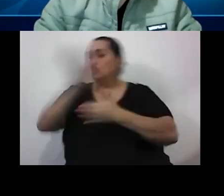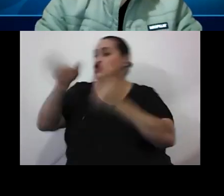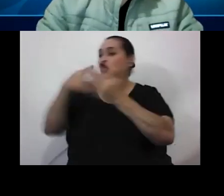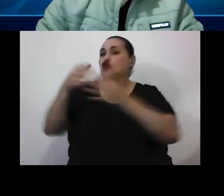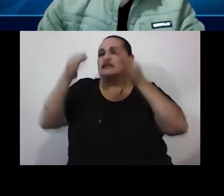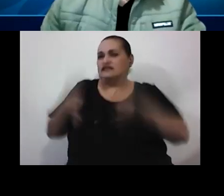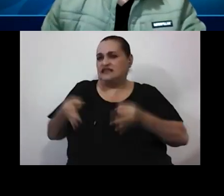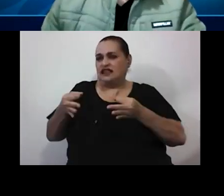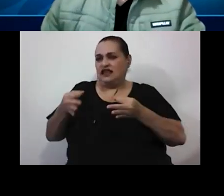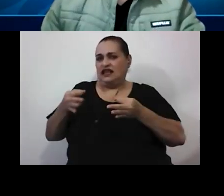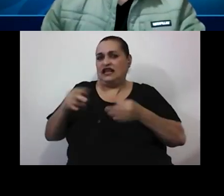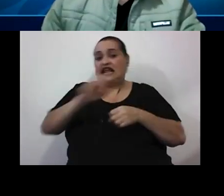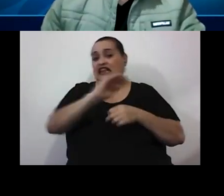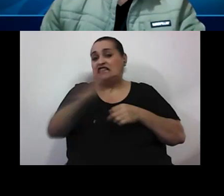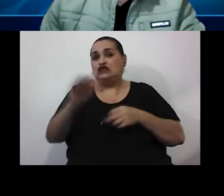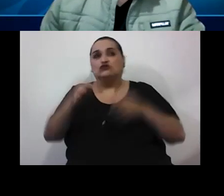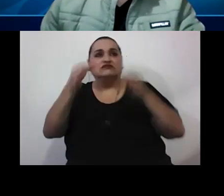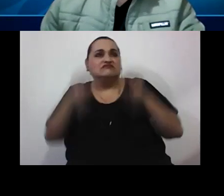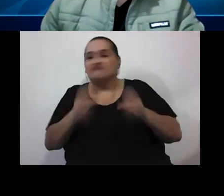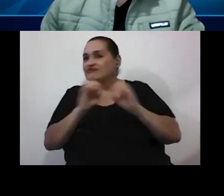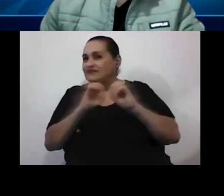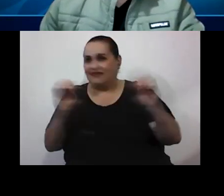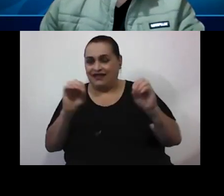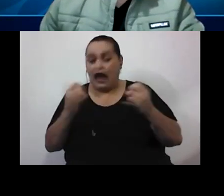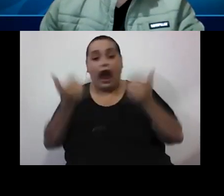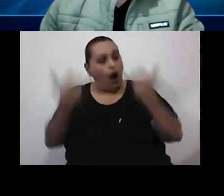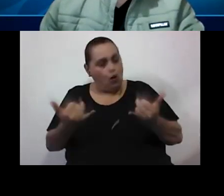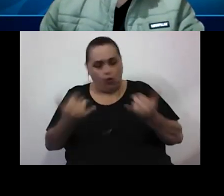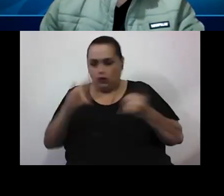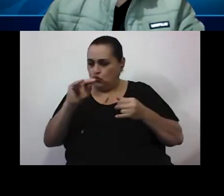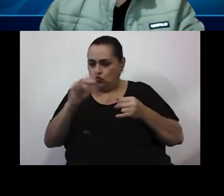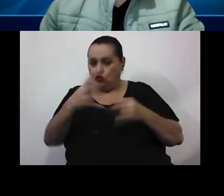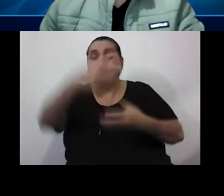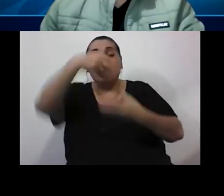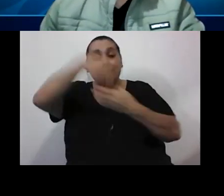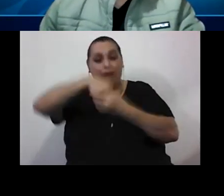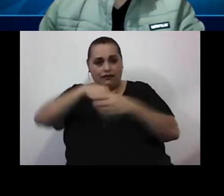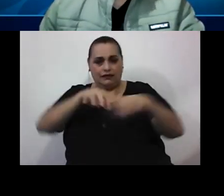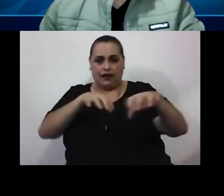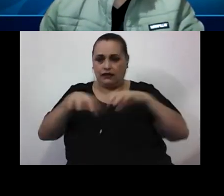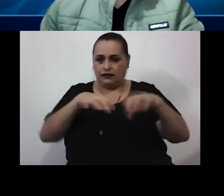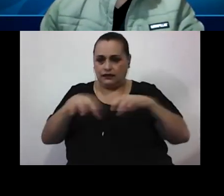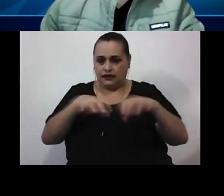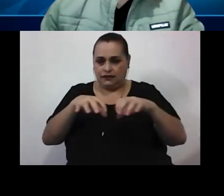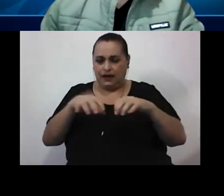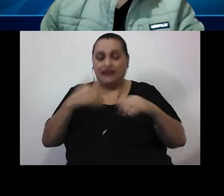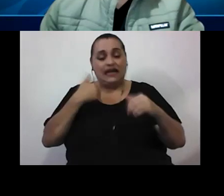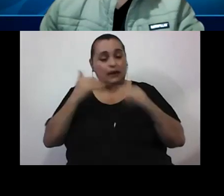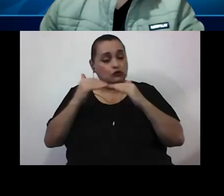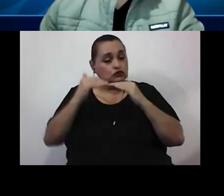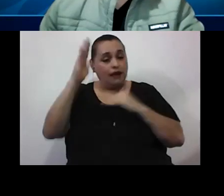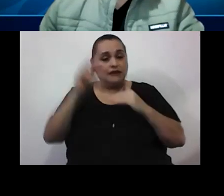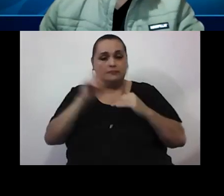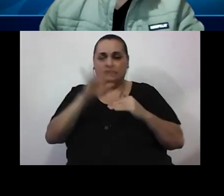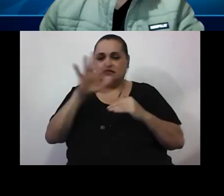por ellos, y ahora forman parte activa. Tenemos poco más de 25 años